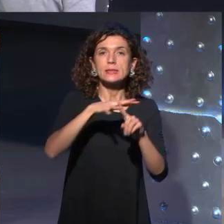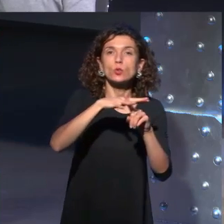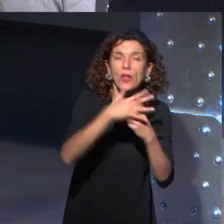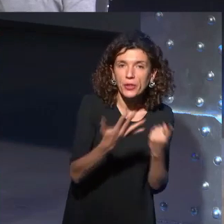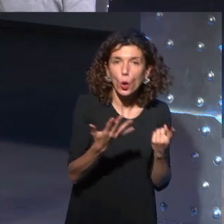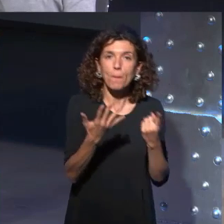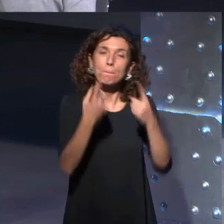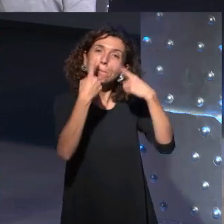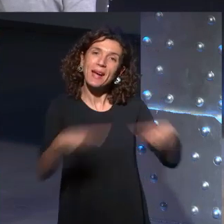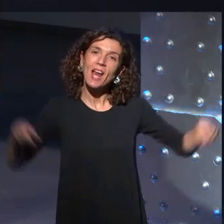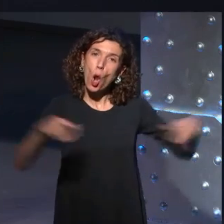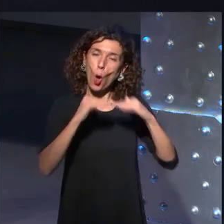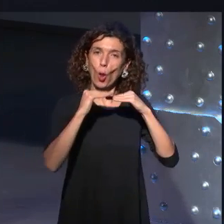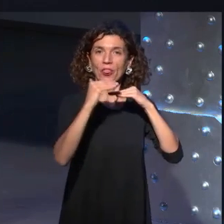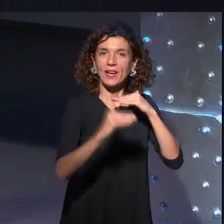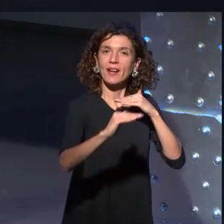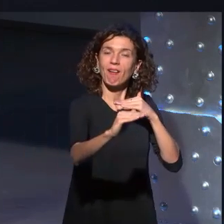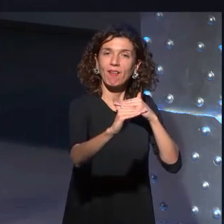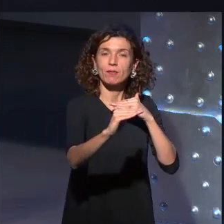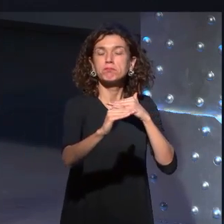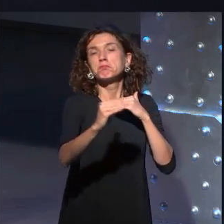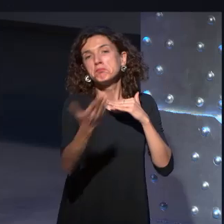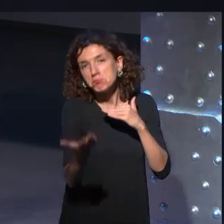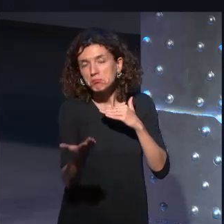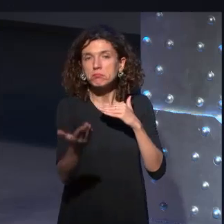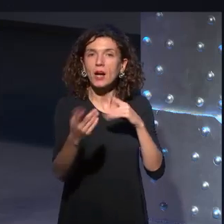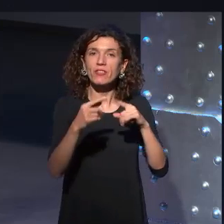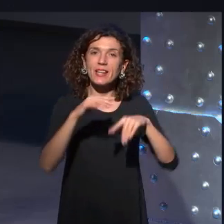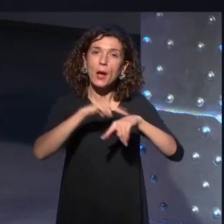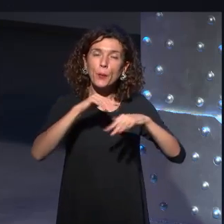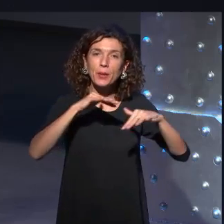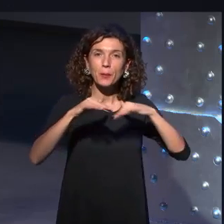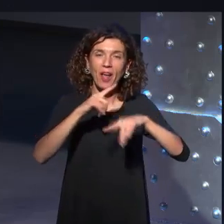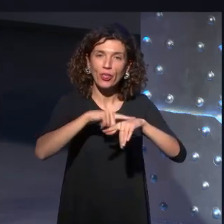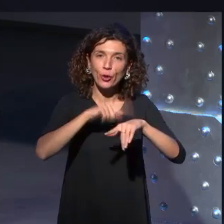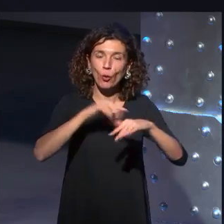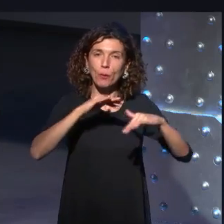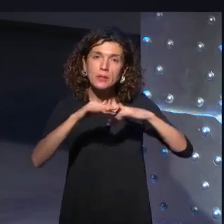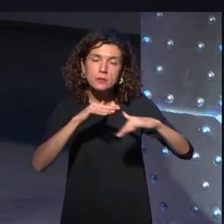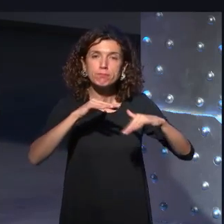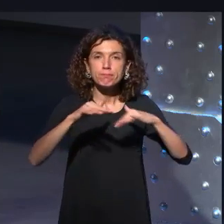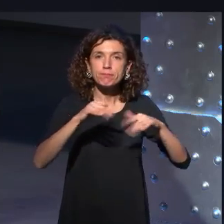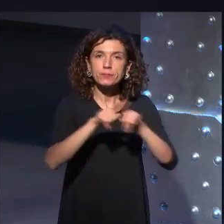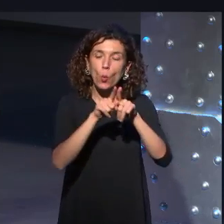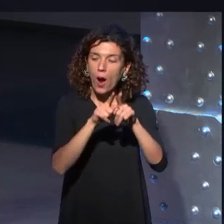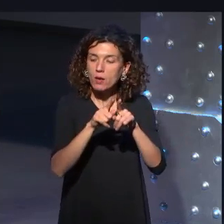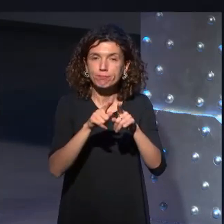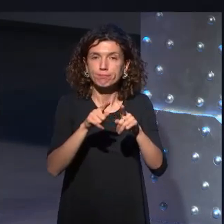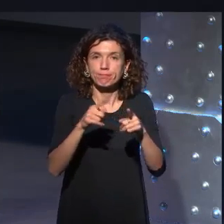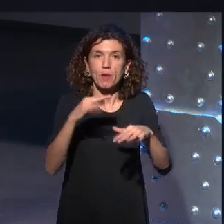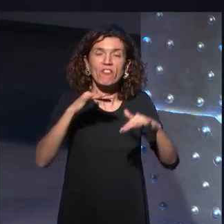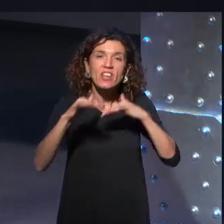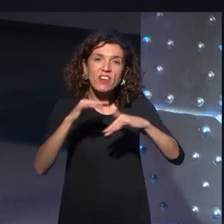situación melódica que hace que por la vibración de la propia, por la física de la